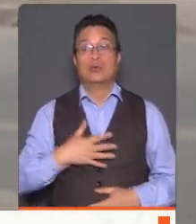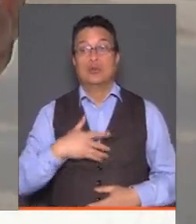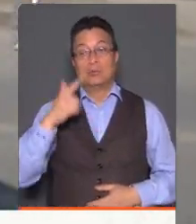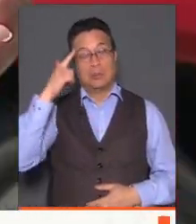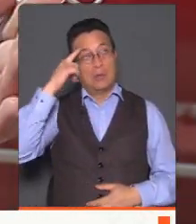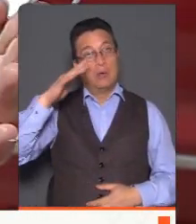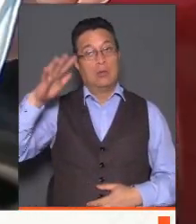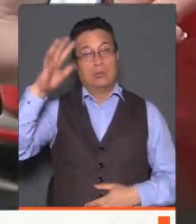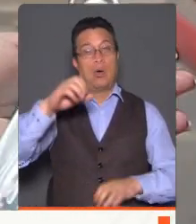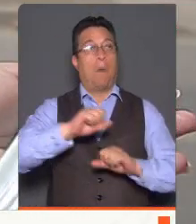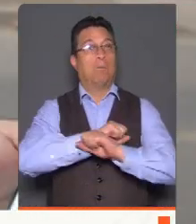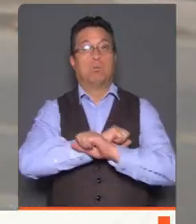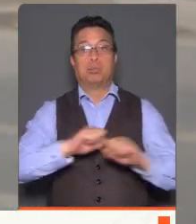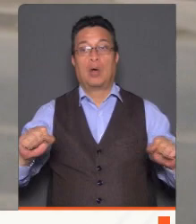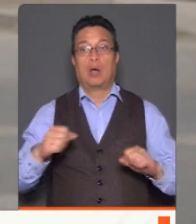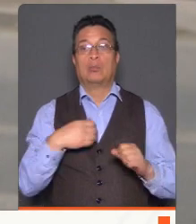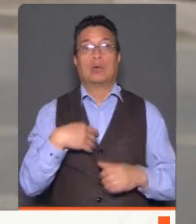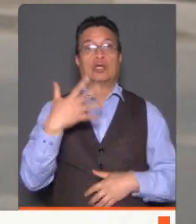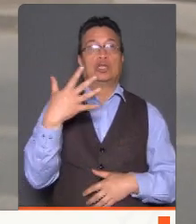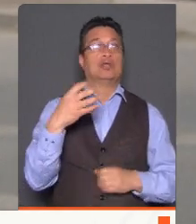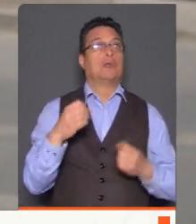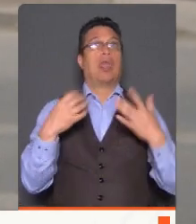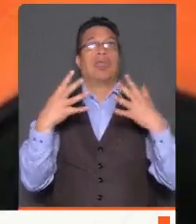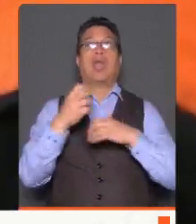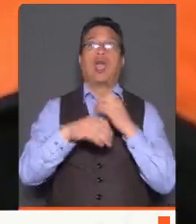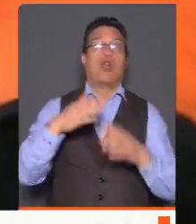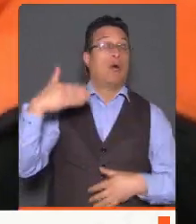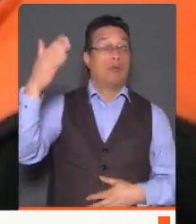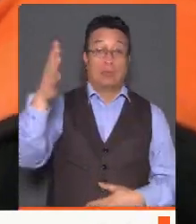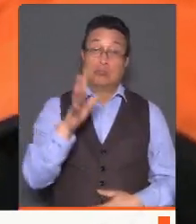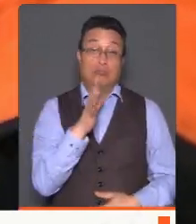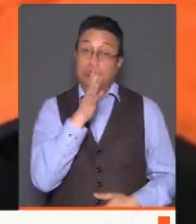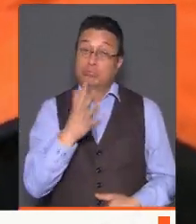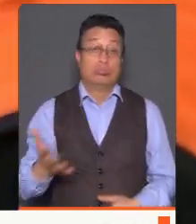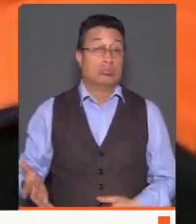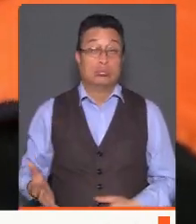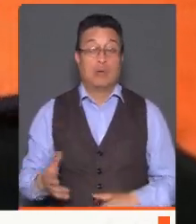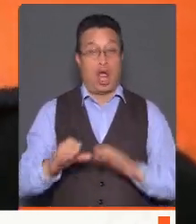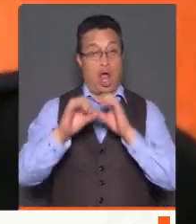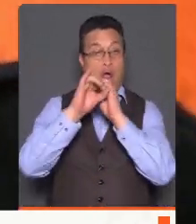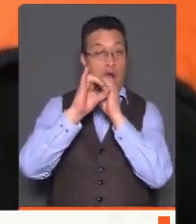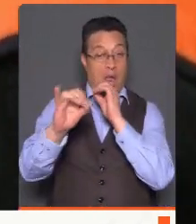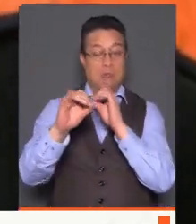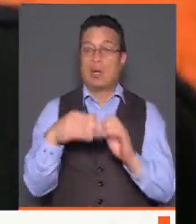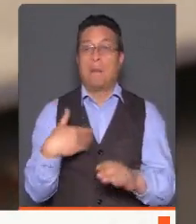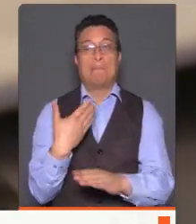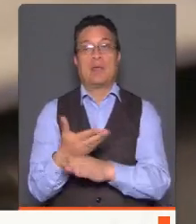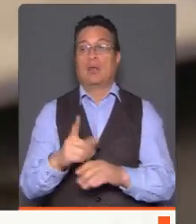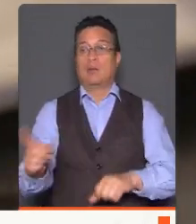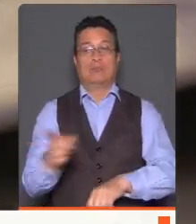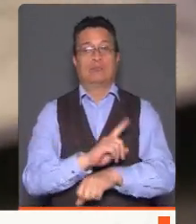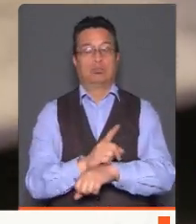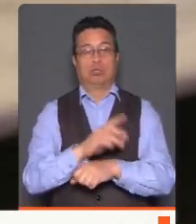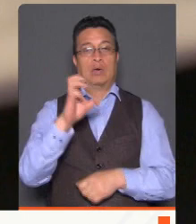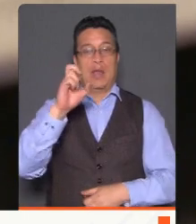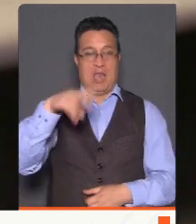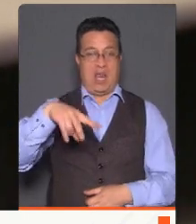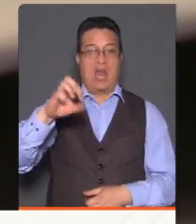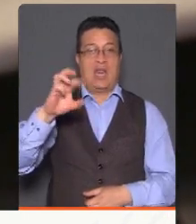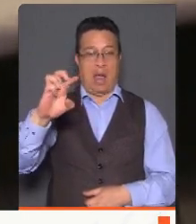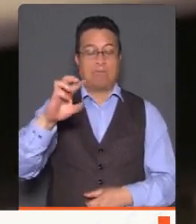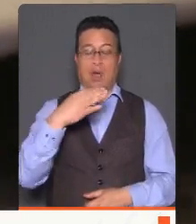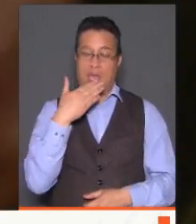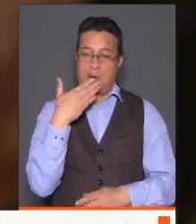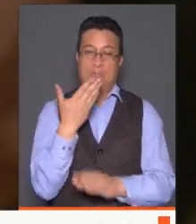haber una explosión en 5 o 10 años más, no tenía idea. La ONEMI solicitó de inmediato que ENAP entregue oficialmente el estudio